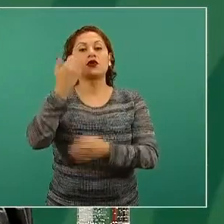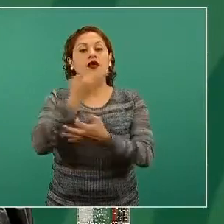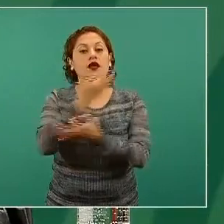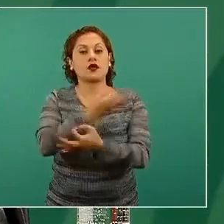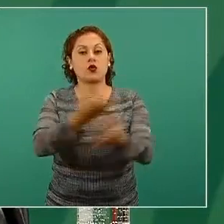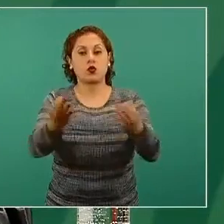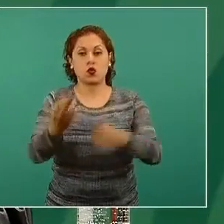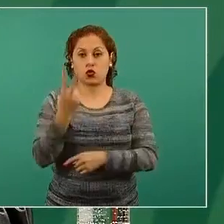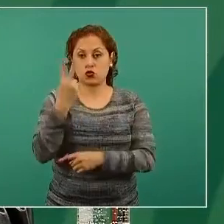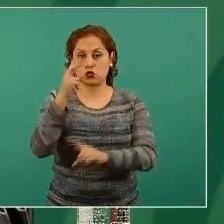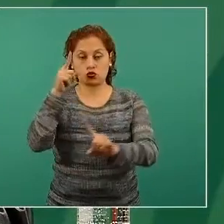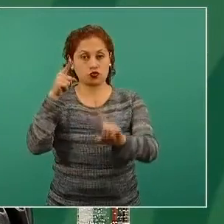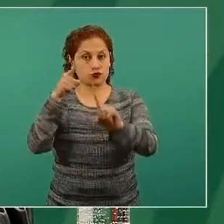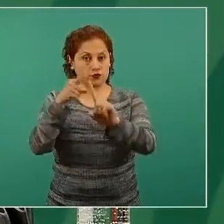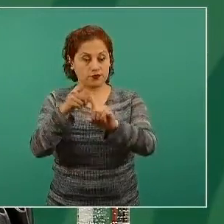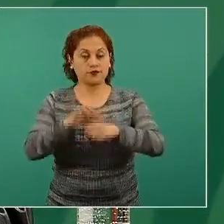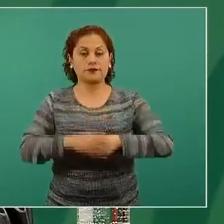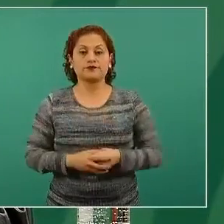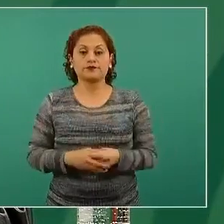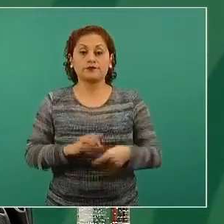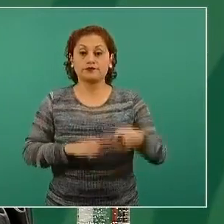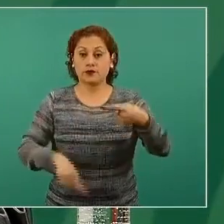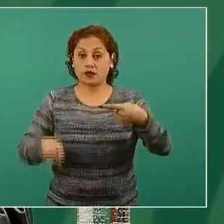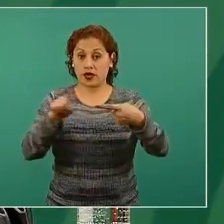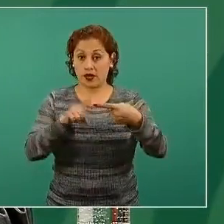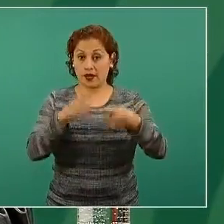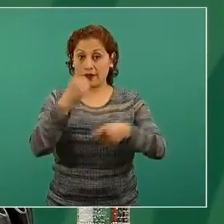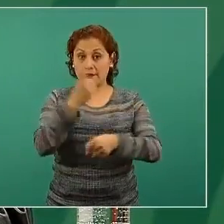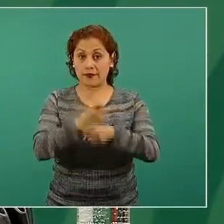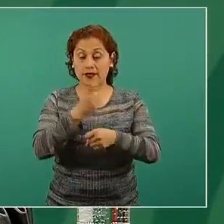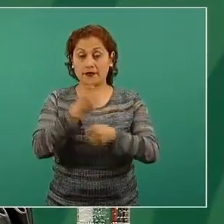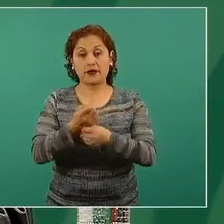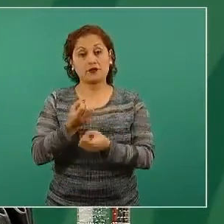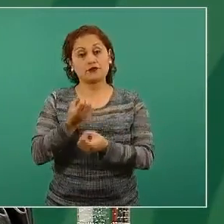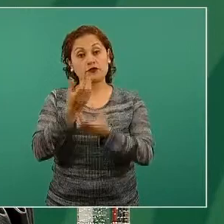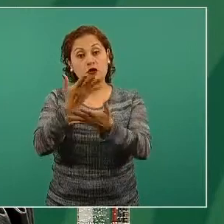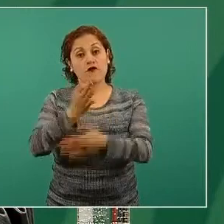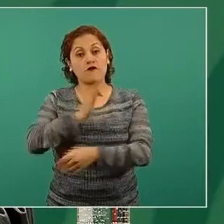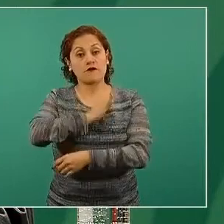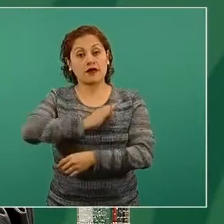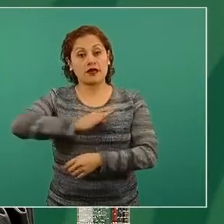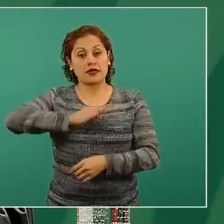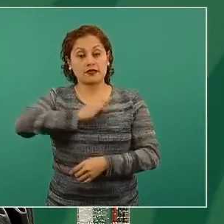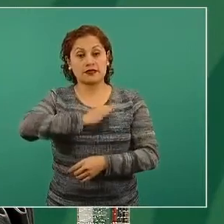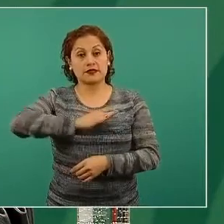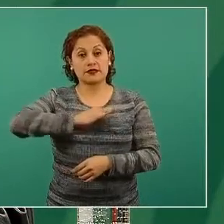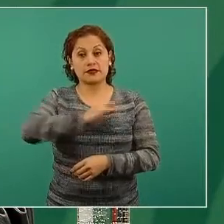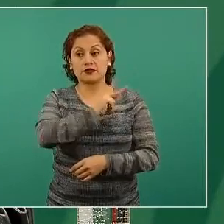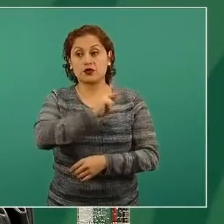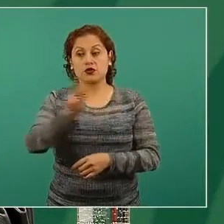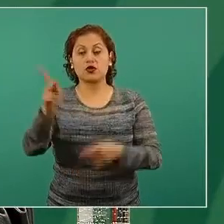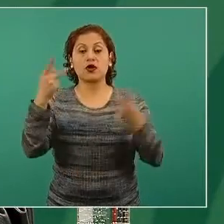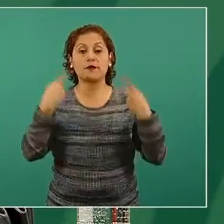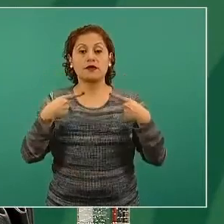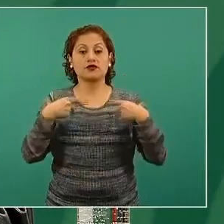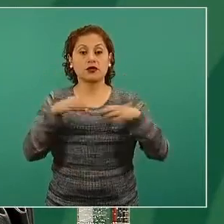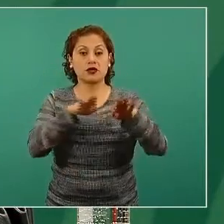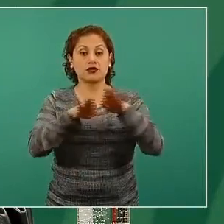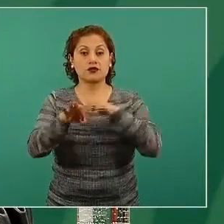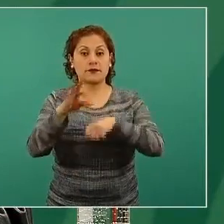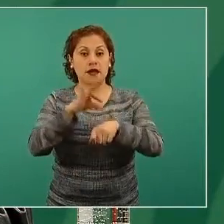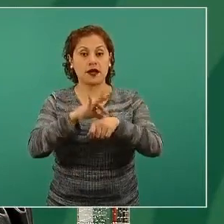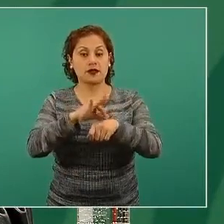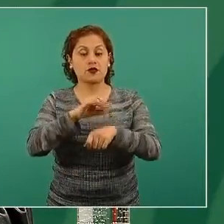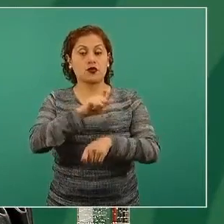mensajes muy puntuales. El primero es una felicitación a todos los médicos especialistas